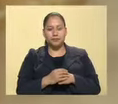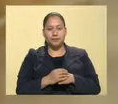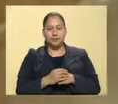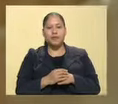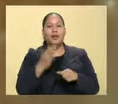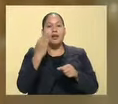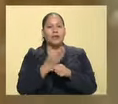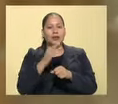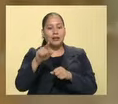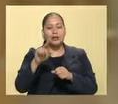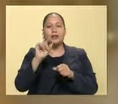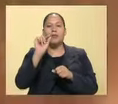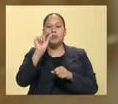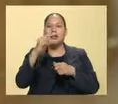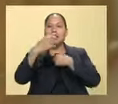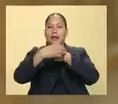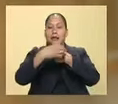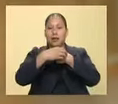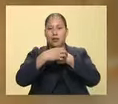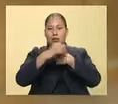Vamos a quitarle un poquito el caldito.